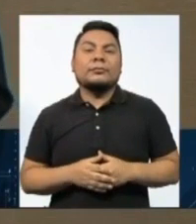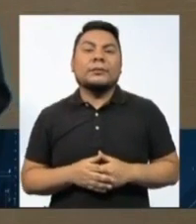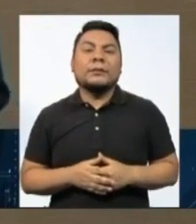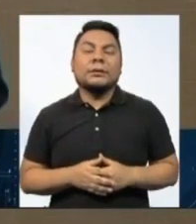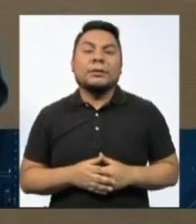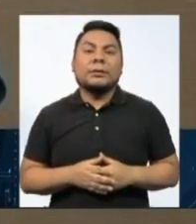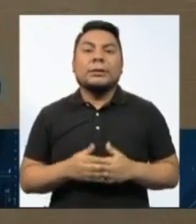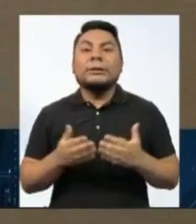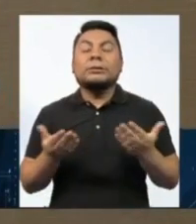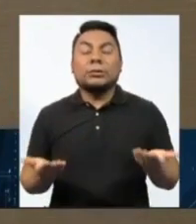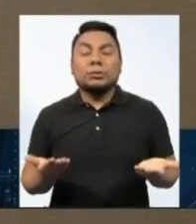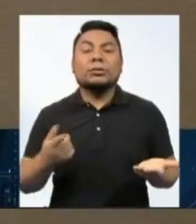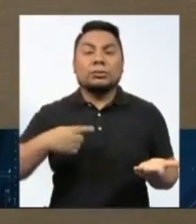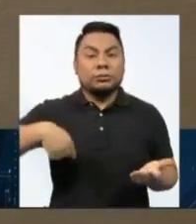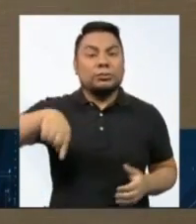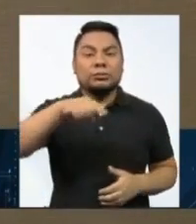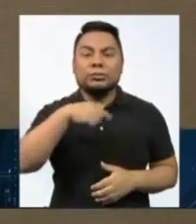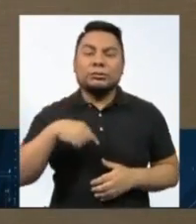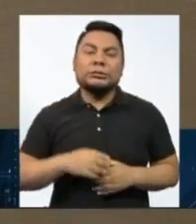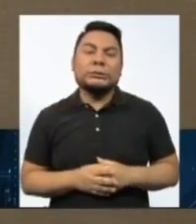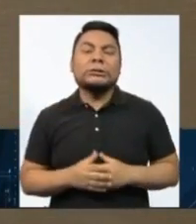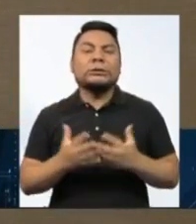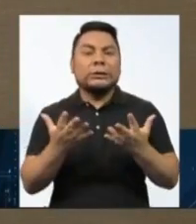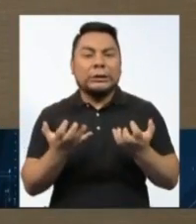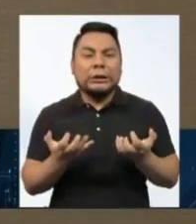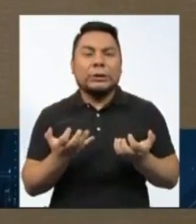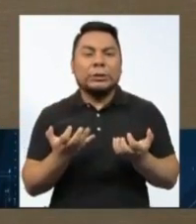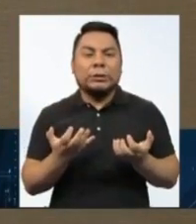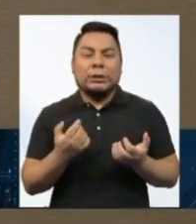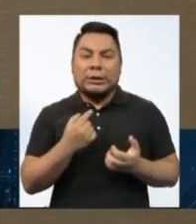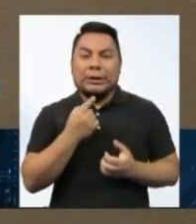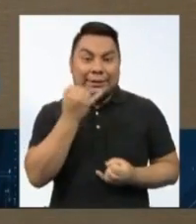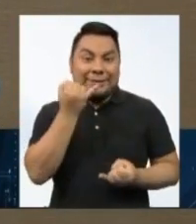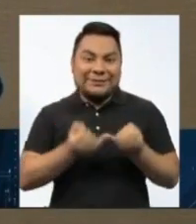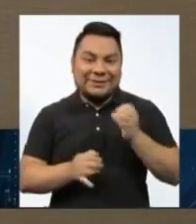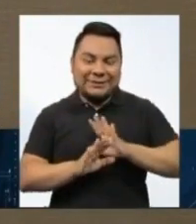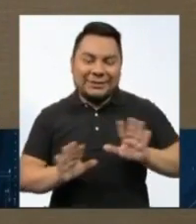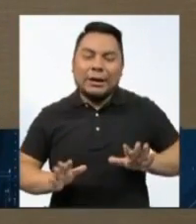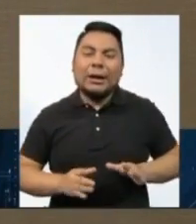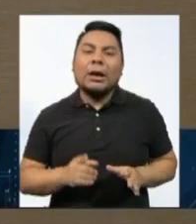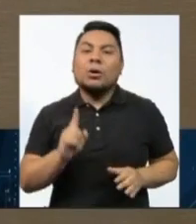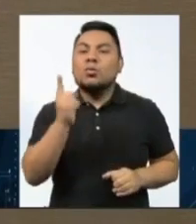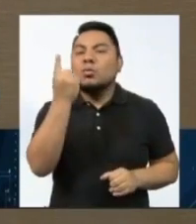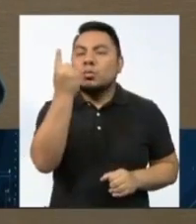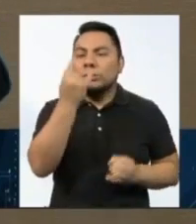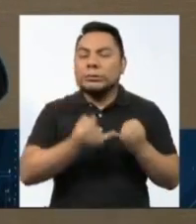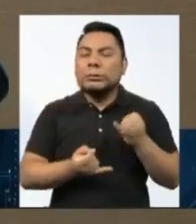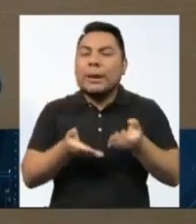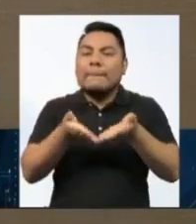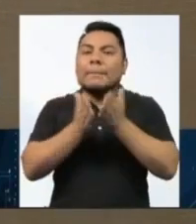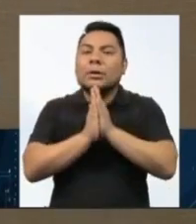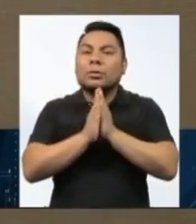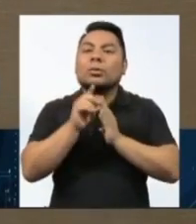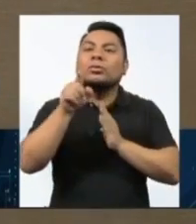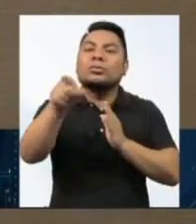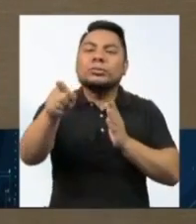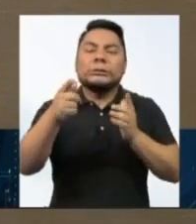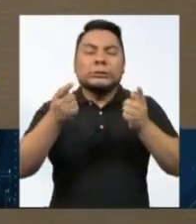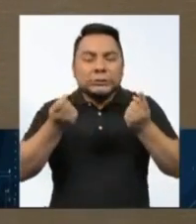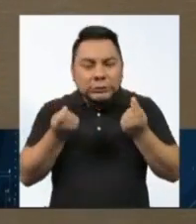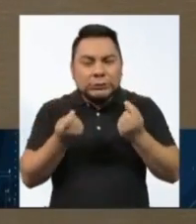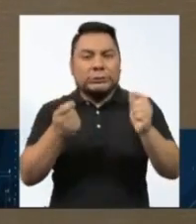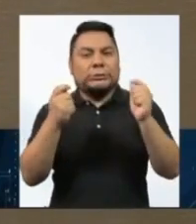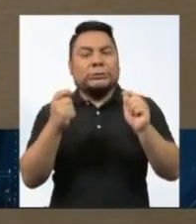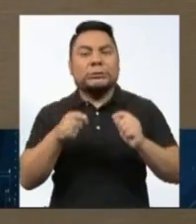Entonces, solamente quiero terminar pidiéndoles su esfuerzo,